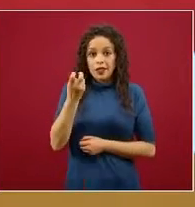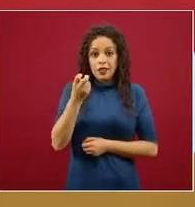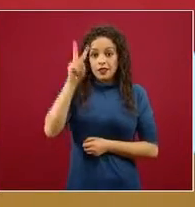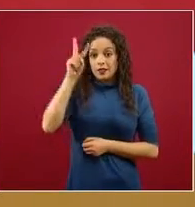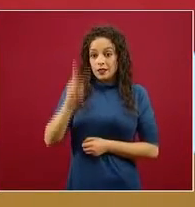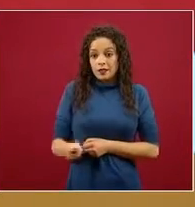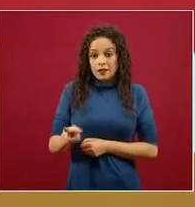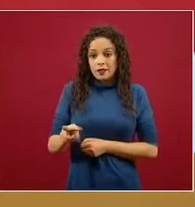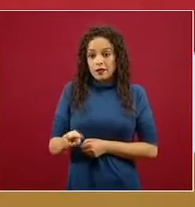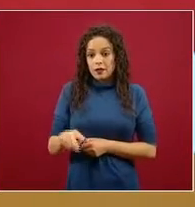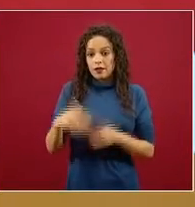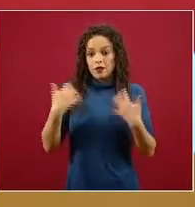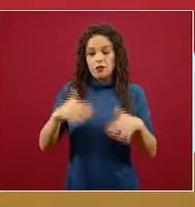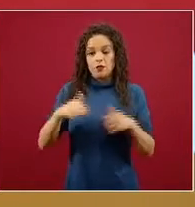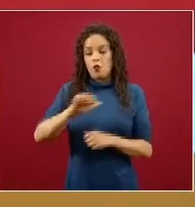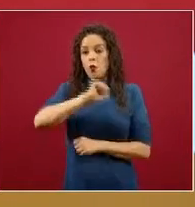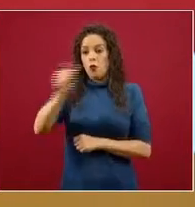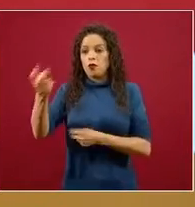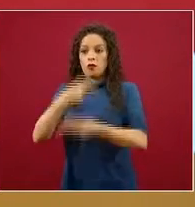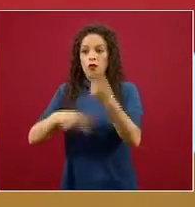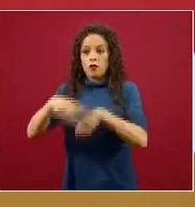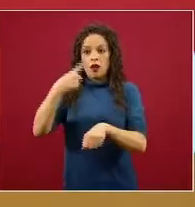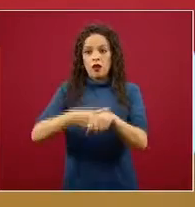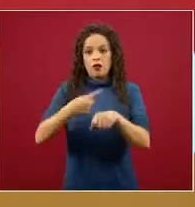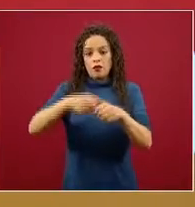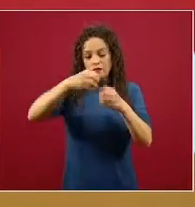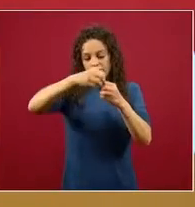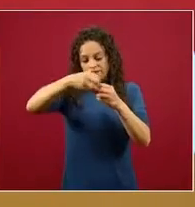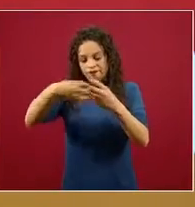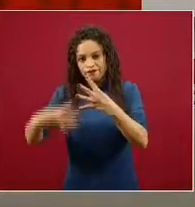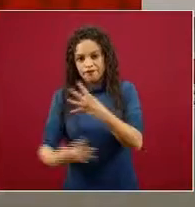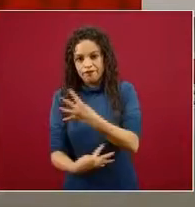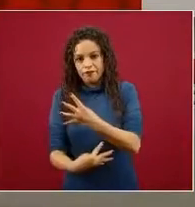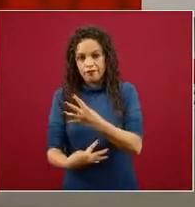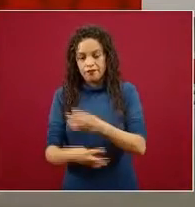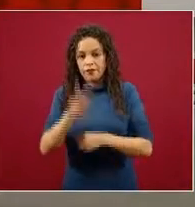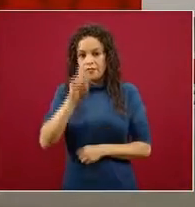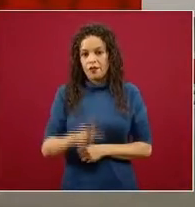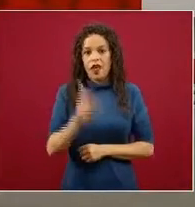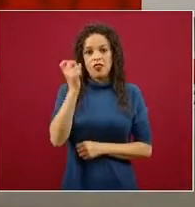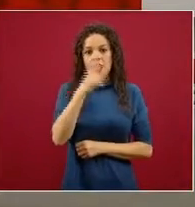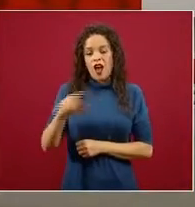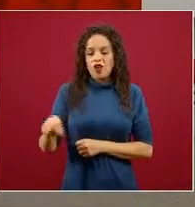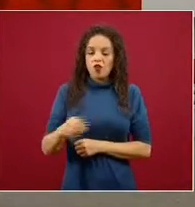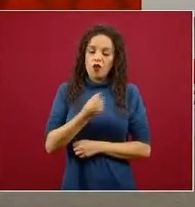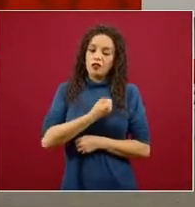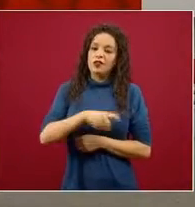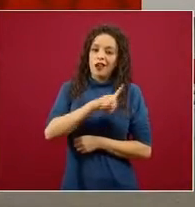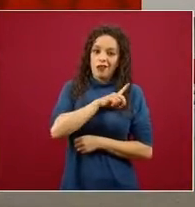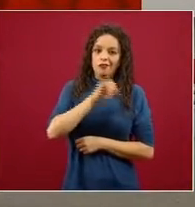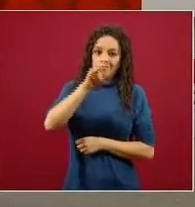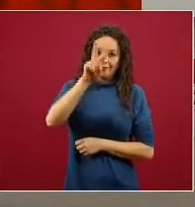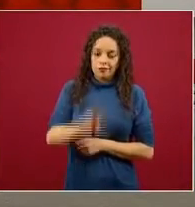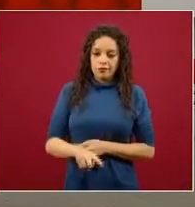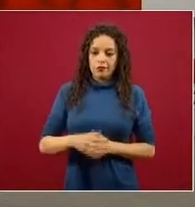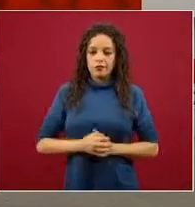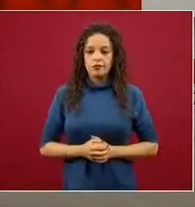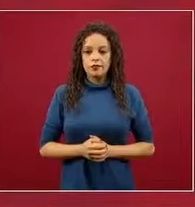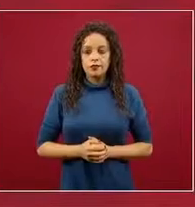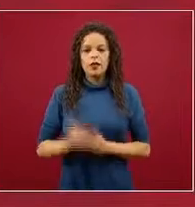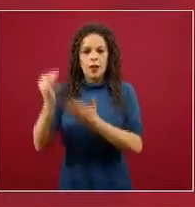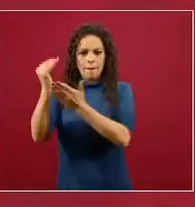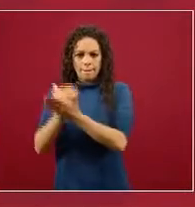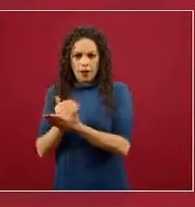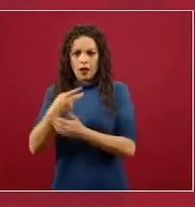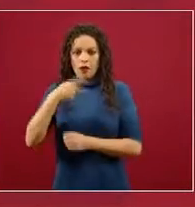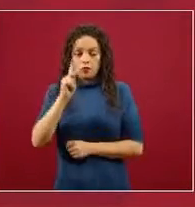de innumerables otros males, daños a la salud. Y con menor frecuencia, pero